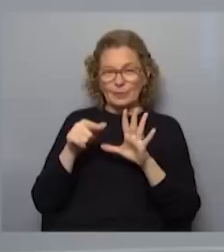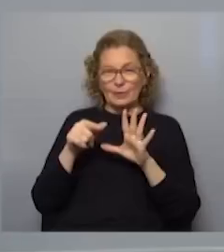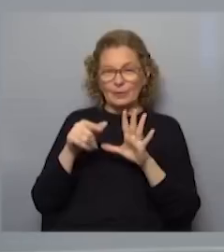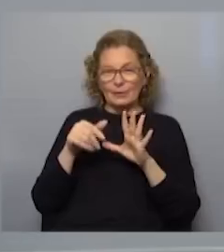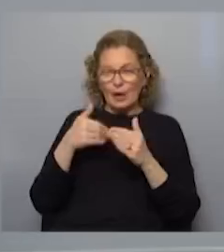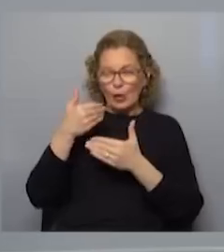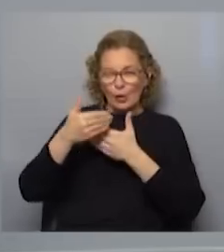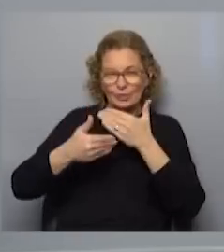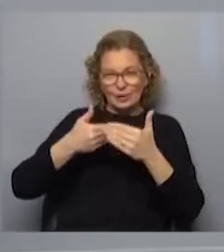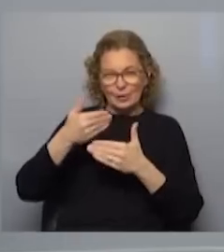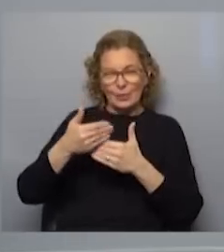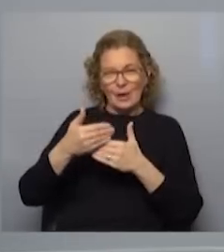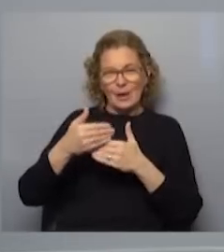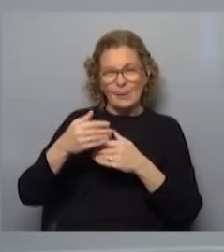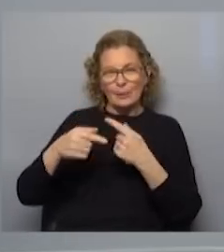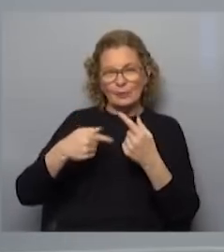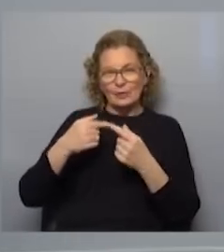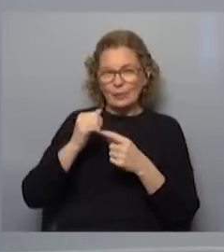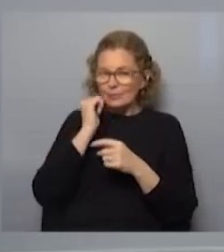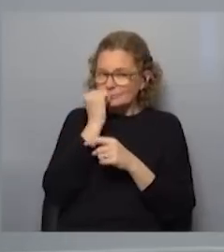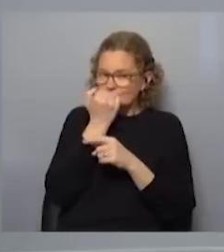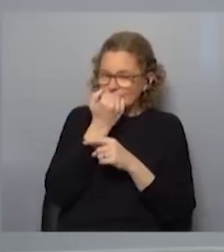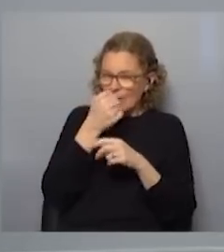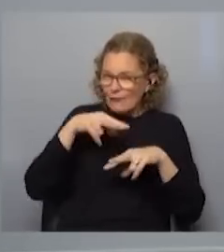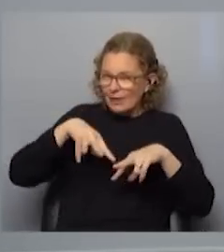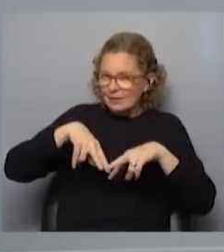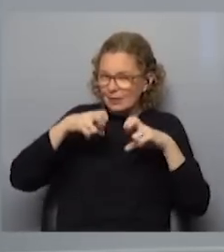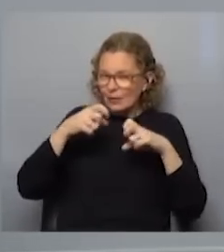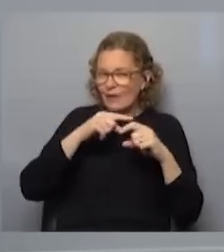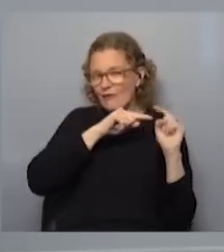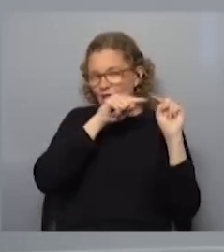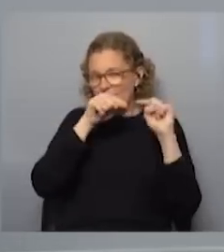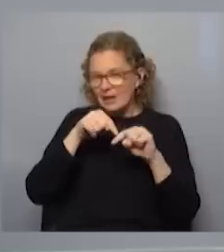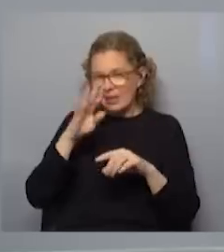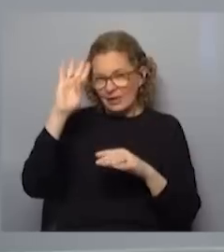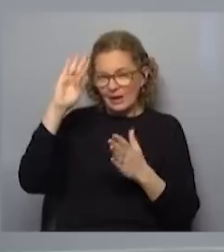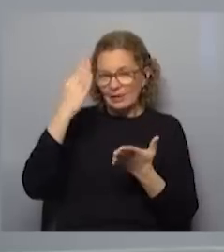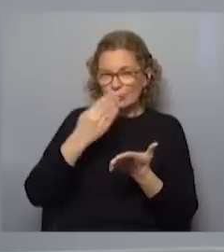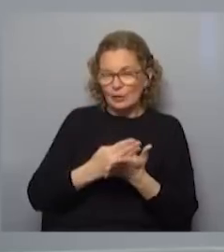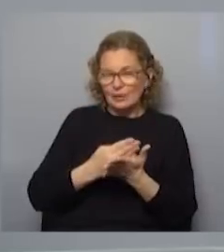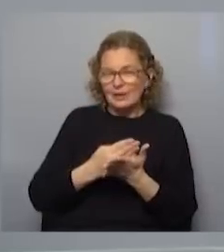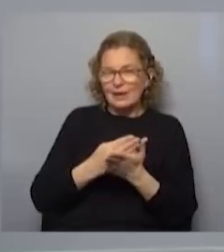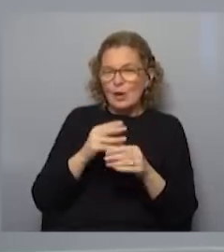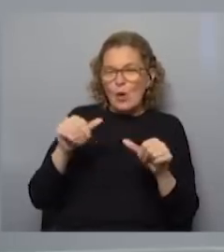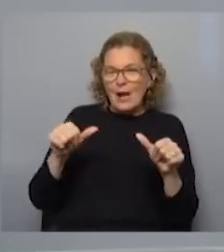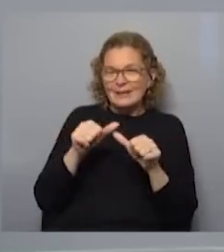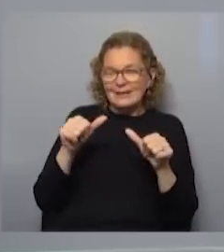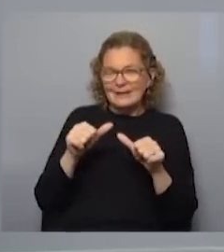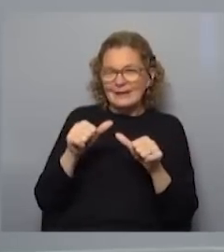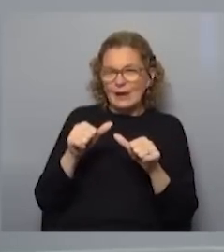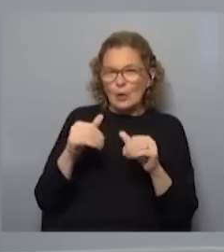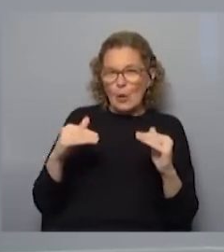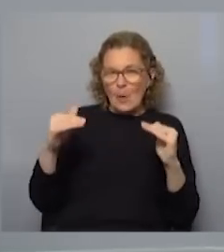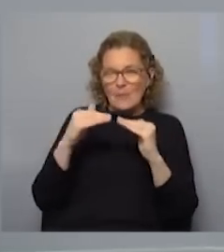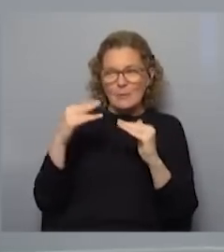continuidad al proceso de espionaje que venía desde la dictadura y realizado por los